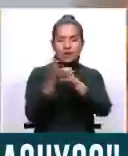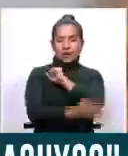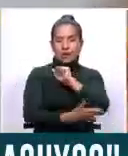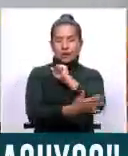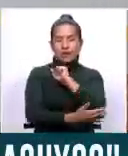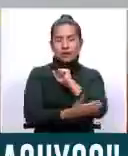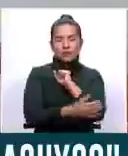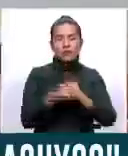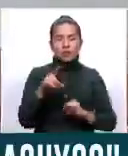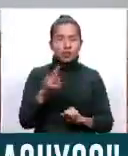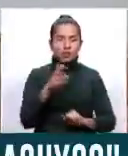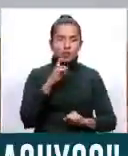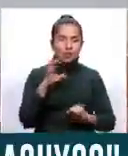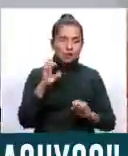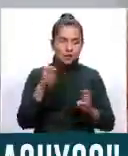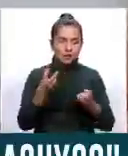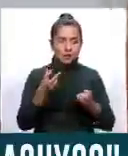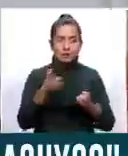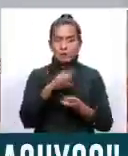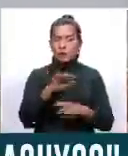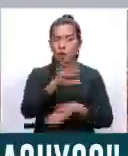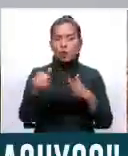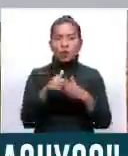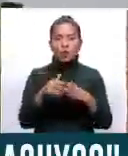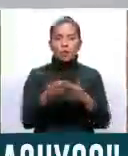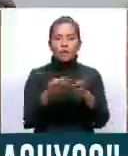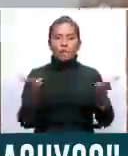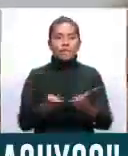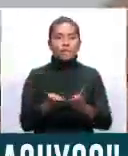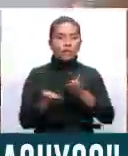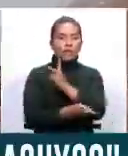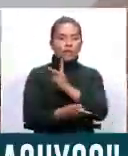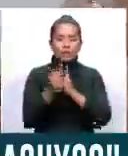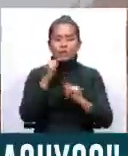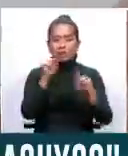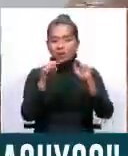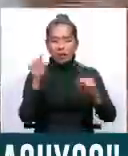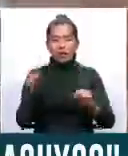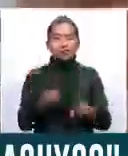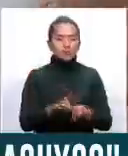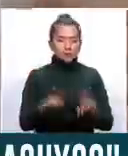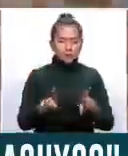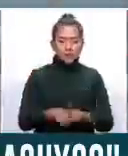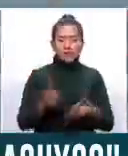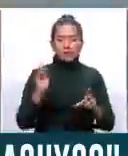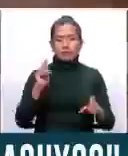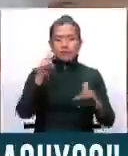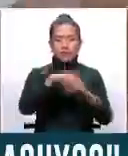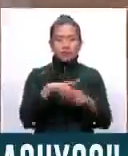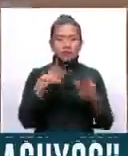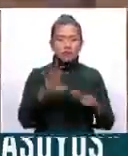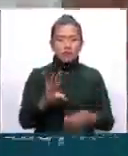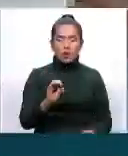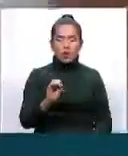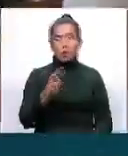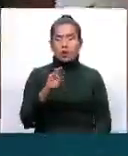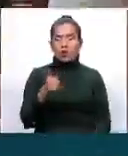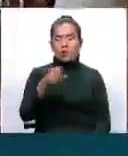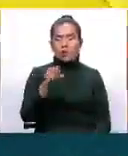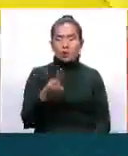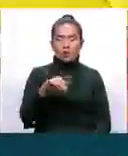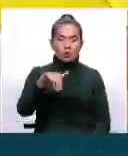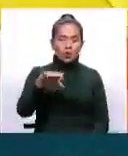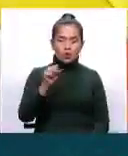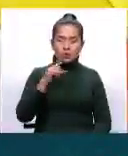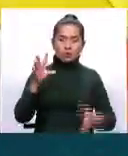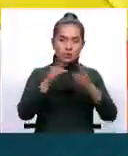Campesinos Túpac Katari con todas las provincias, donde ahí también ha estado presente la provincia Omasuyos,